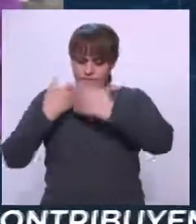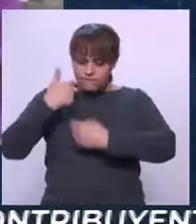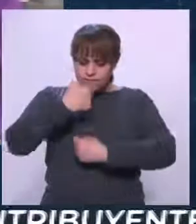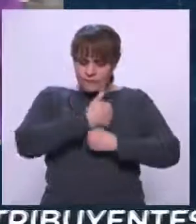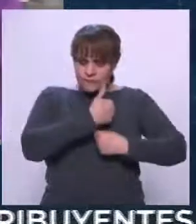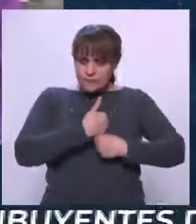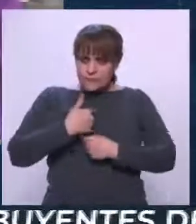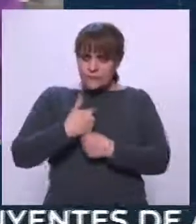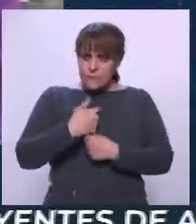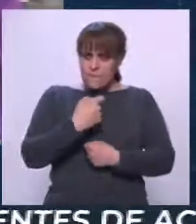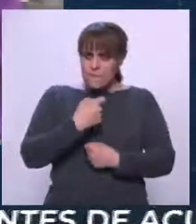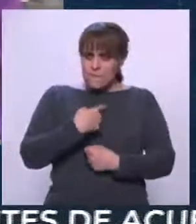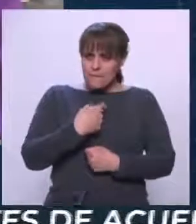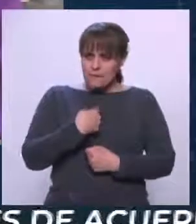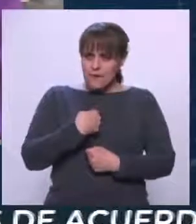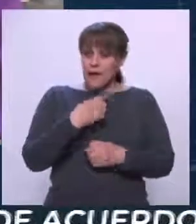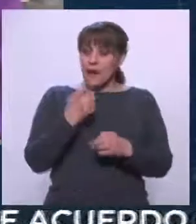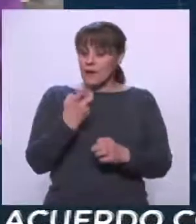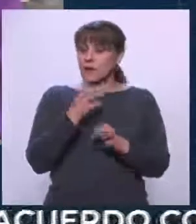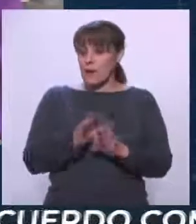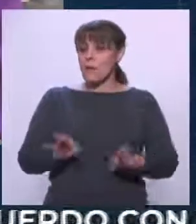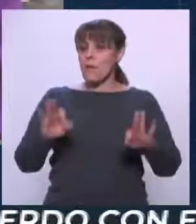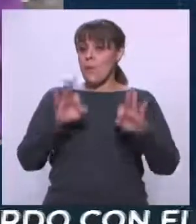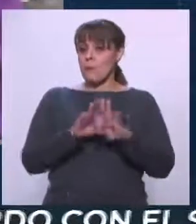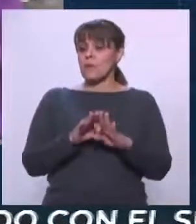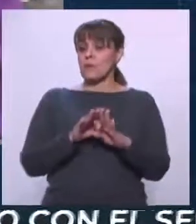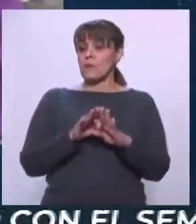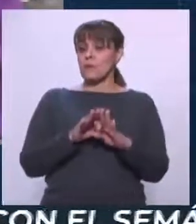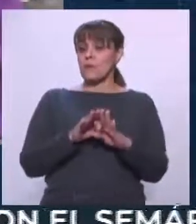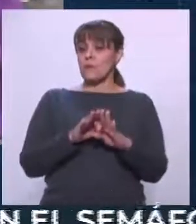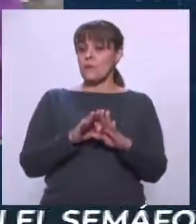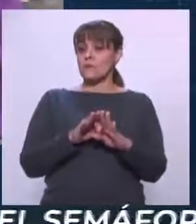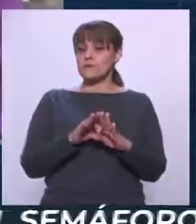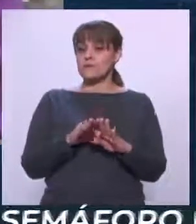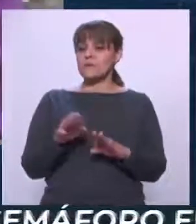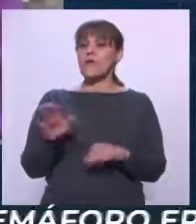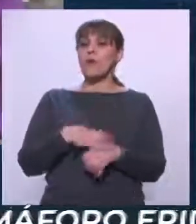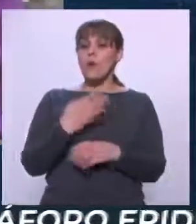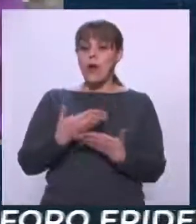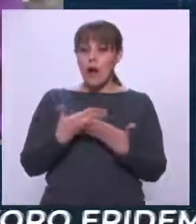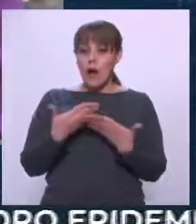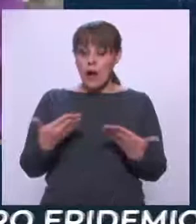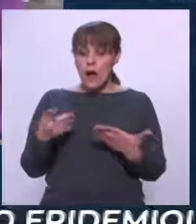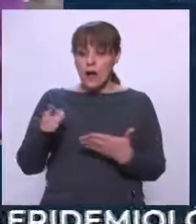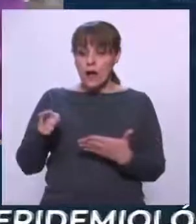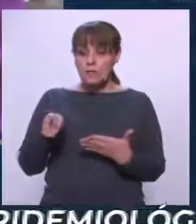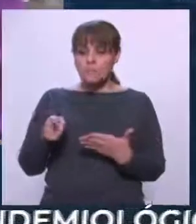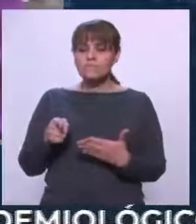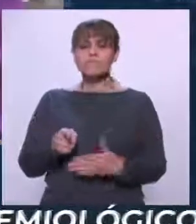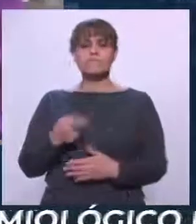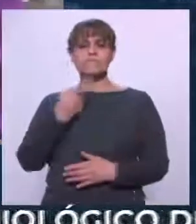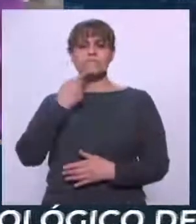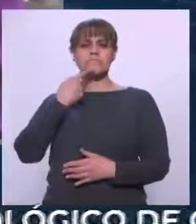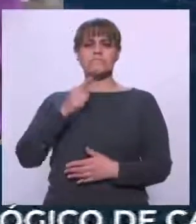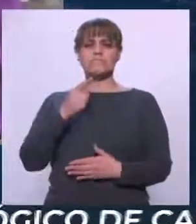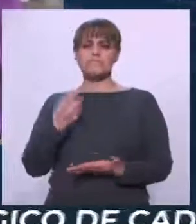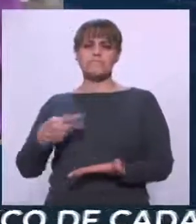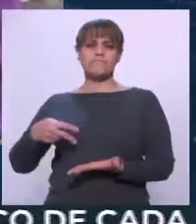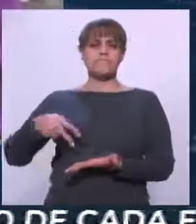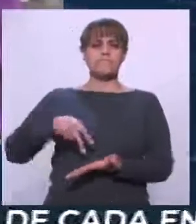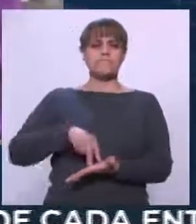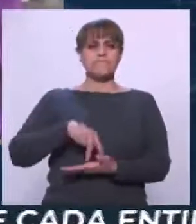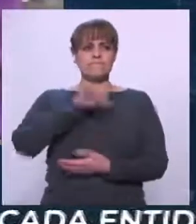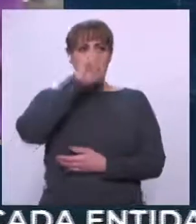muy importante, porque pues sí decidieron decir en voz alta de que su patrón